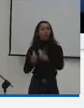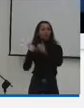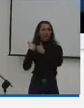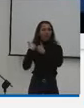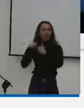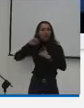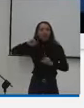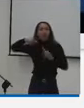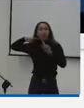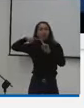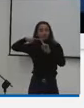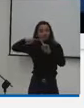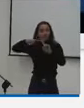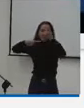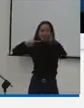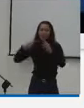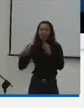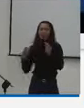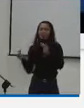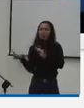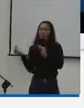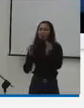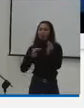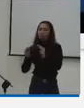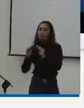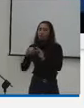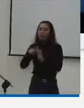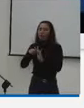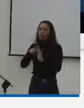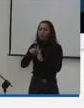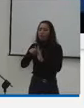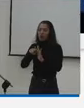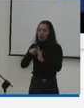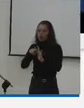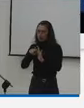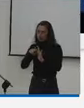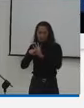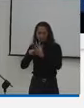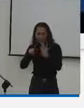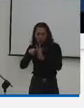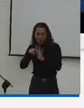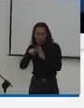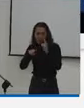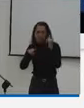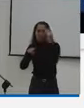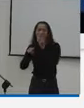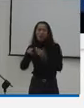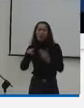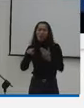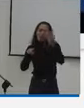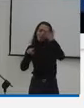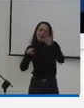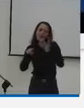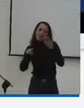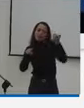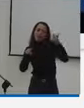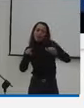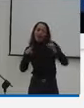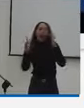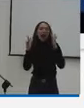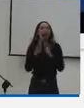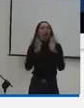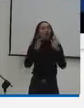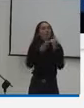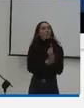dice formular adoptar y liderar la implementación y evaluación de la política pública